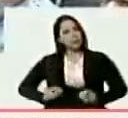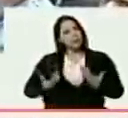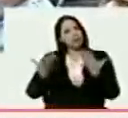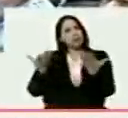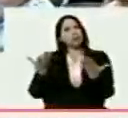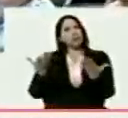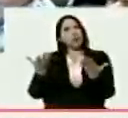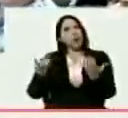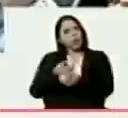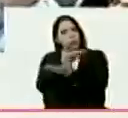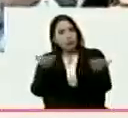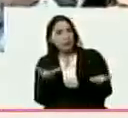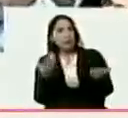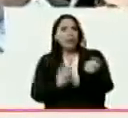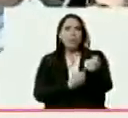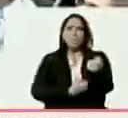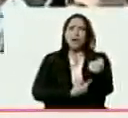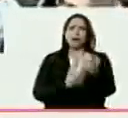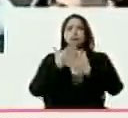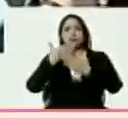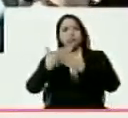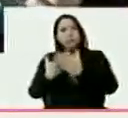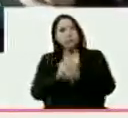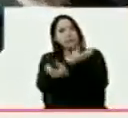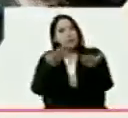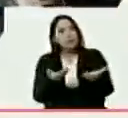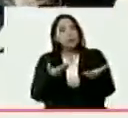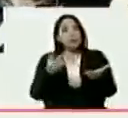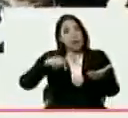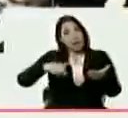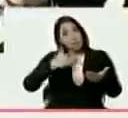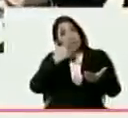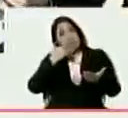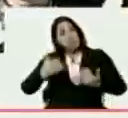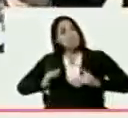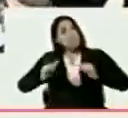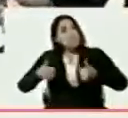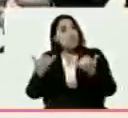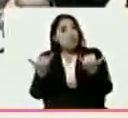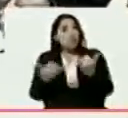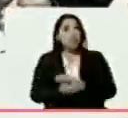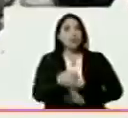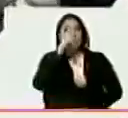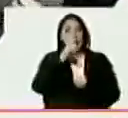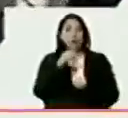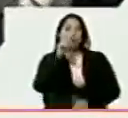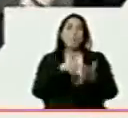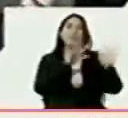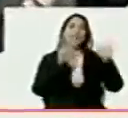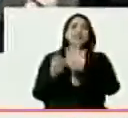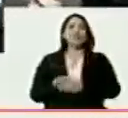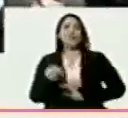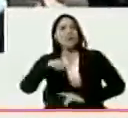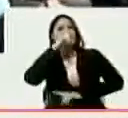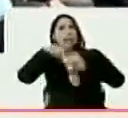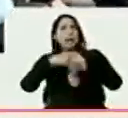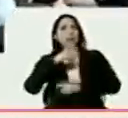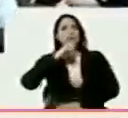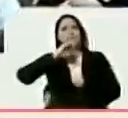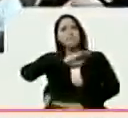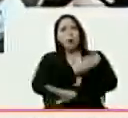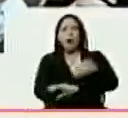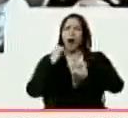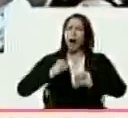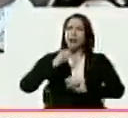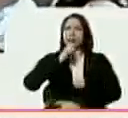ustedes, hermanos, la gratitud. Porque a partir del año 19 era un año duro, muy